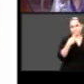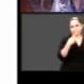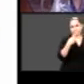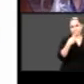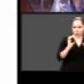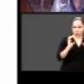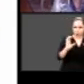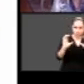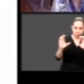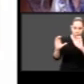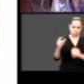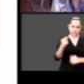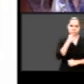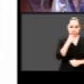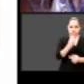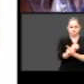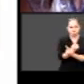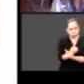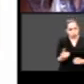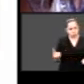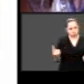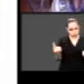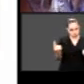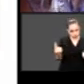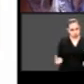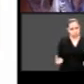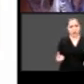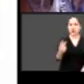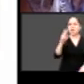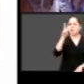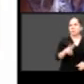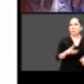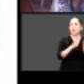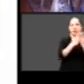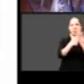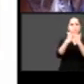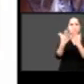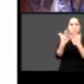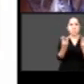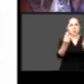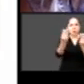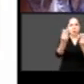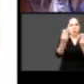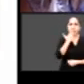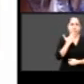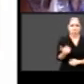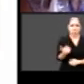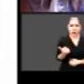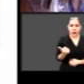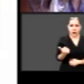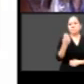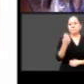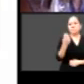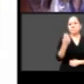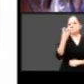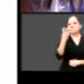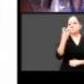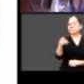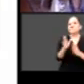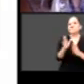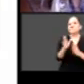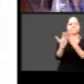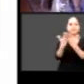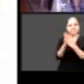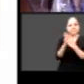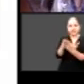educativos es para todos que les contara estas cosas de manera sencilla a los padres y